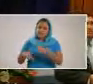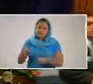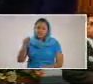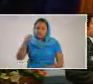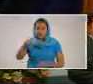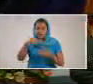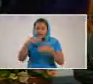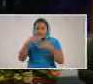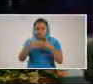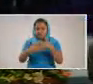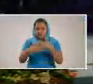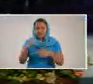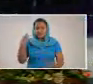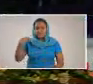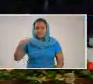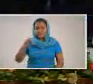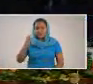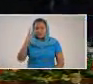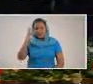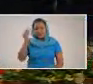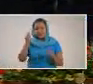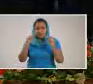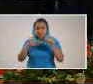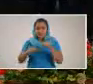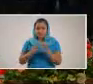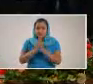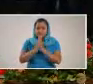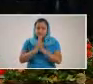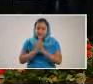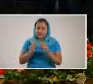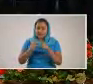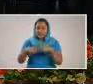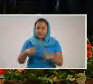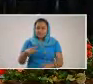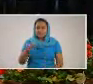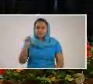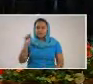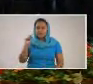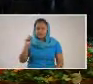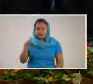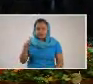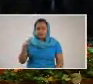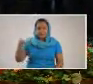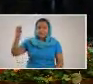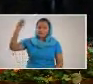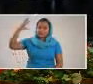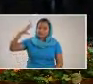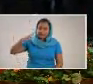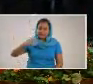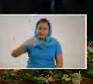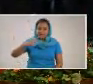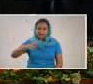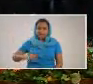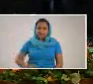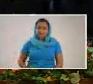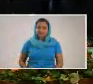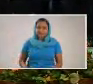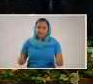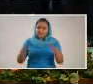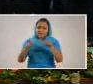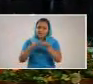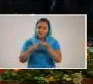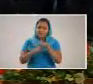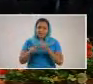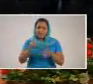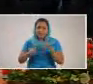al frente para que podamos orar por usted y bendecirle. De igual manera, si